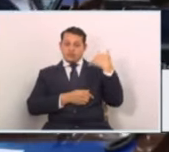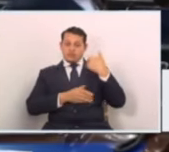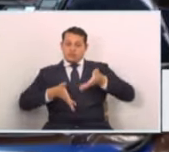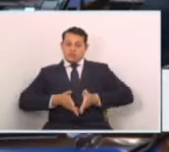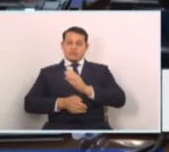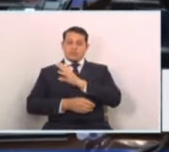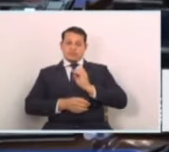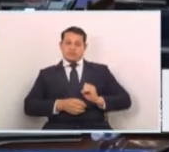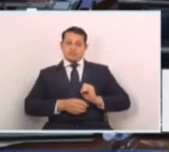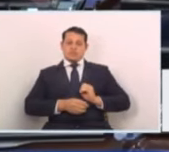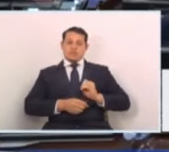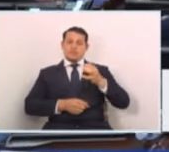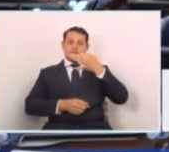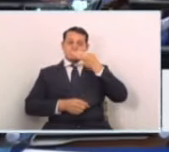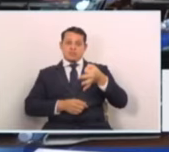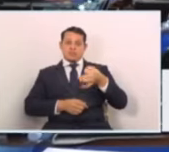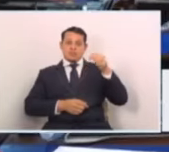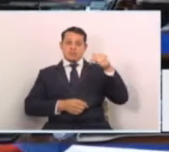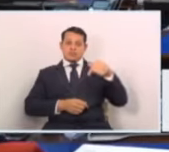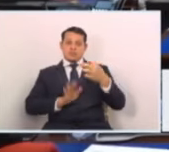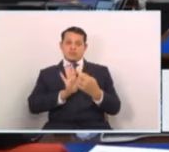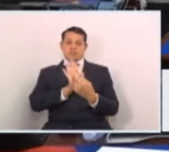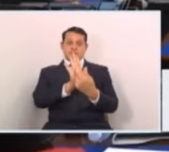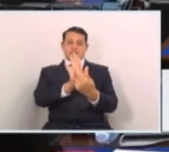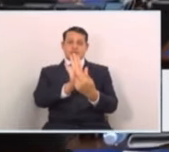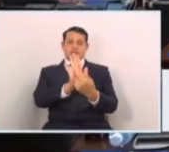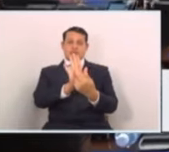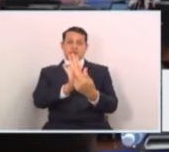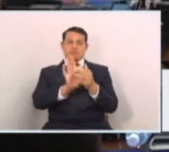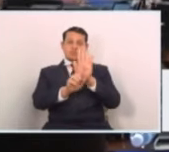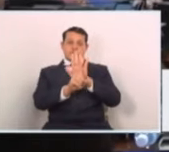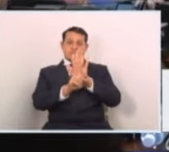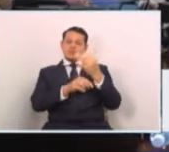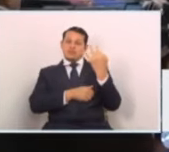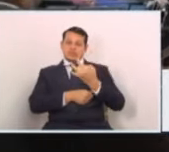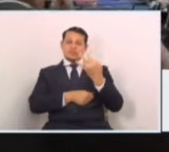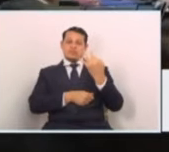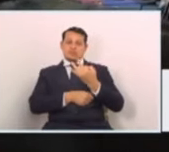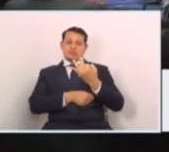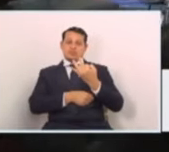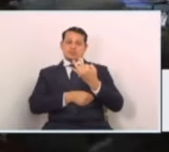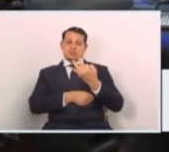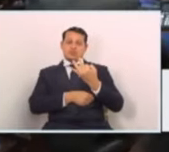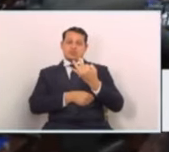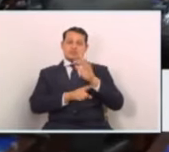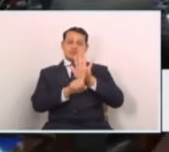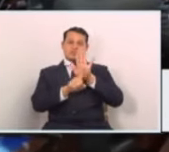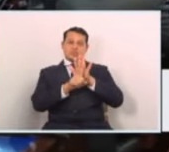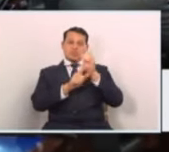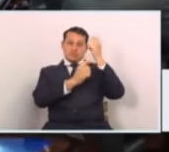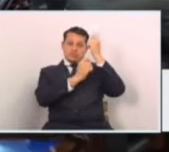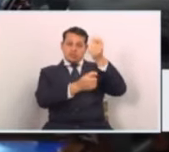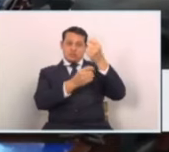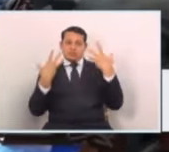mujeres salvadoreñas que deberían estar representadas en sus necesidades y en sus